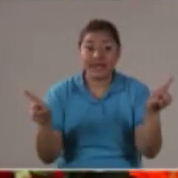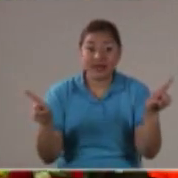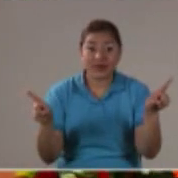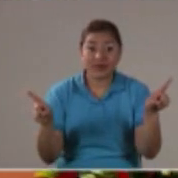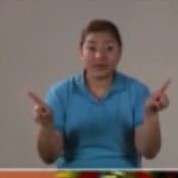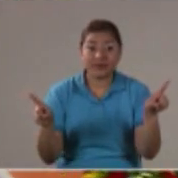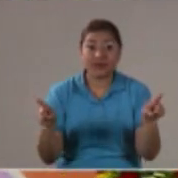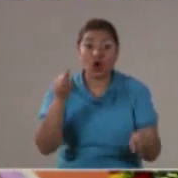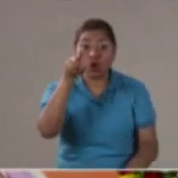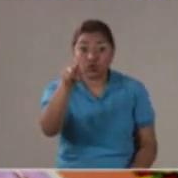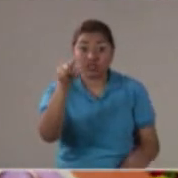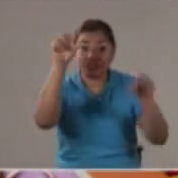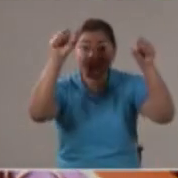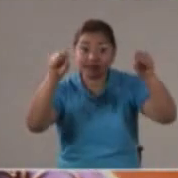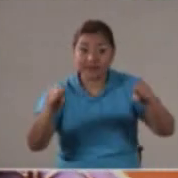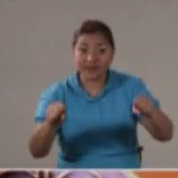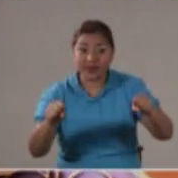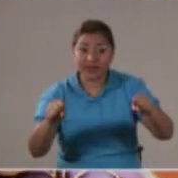Pero usted podría